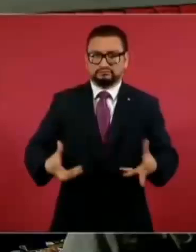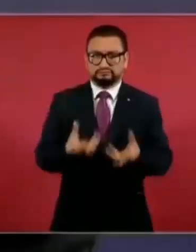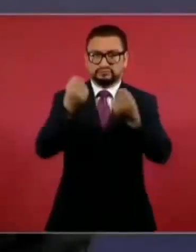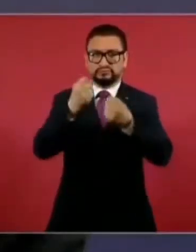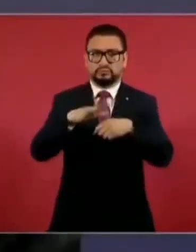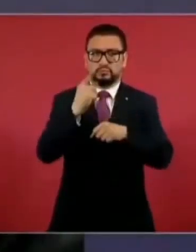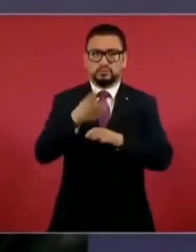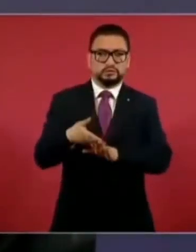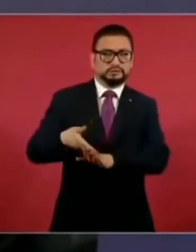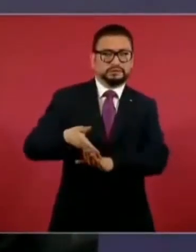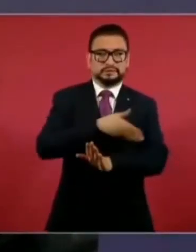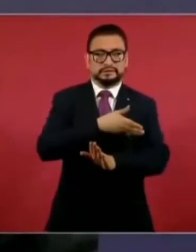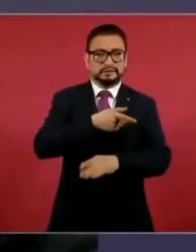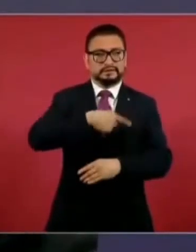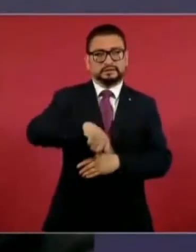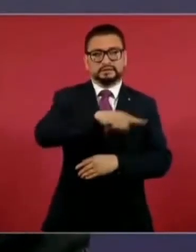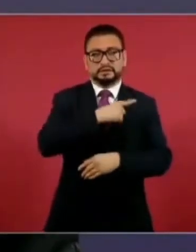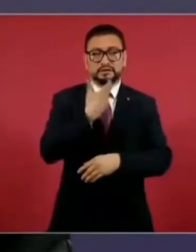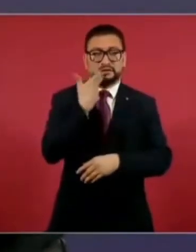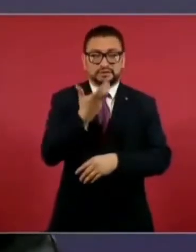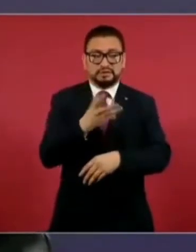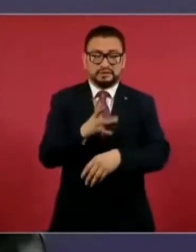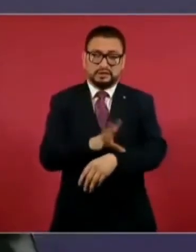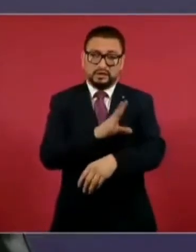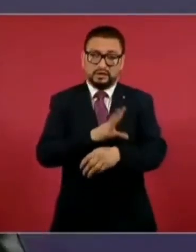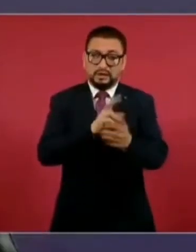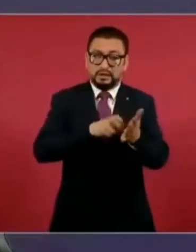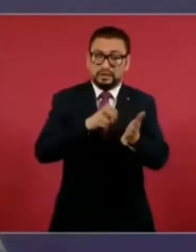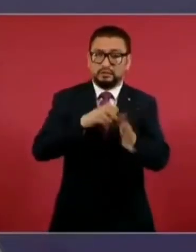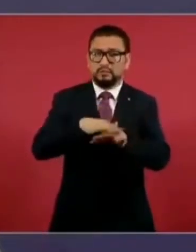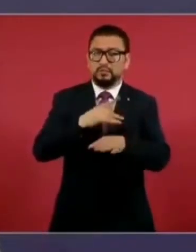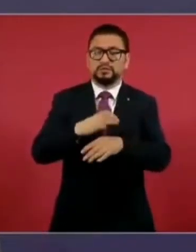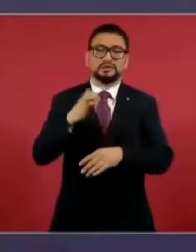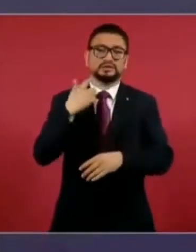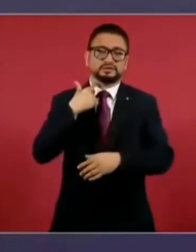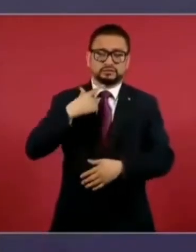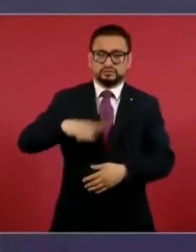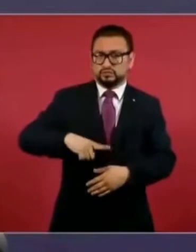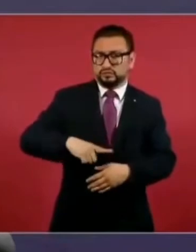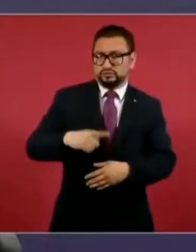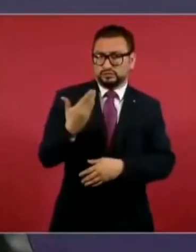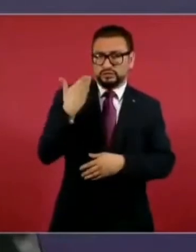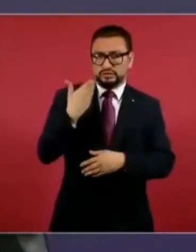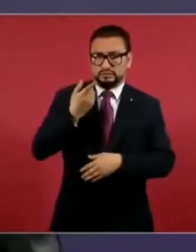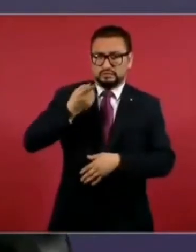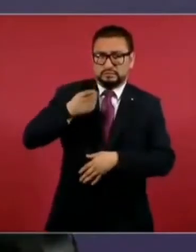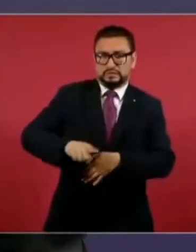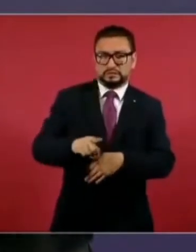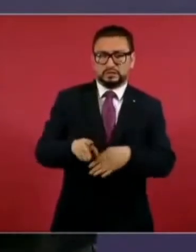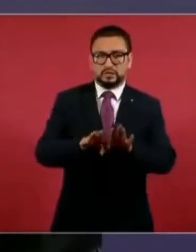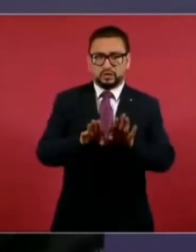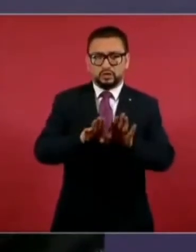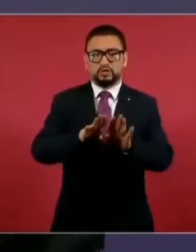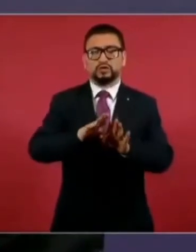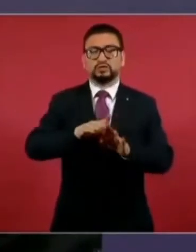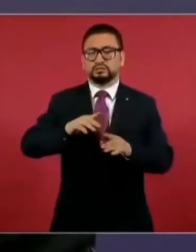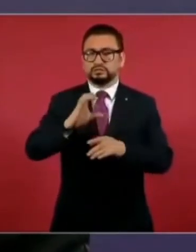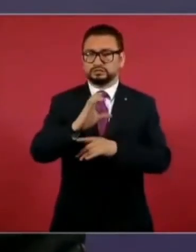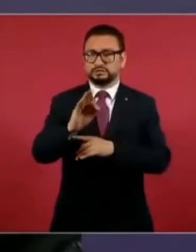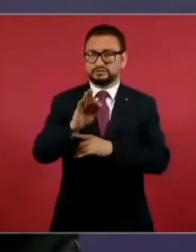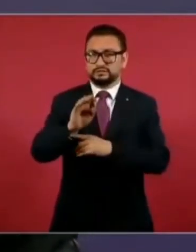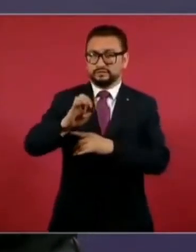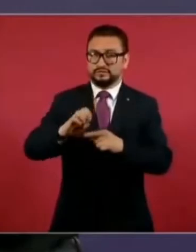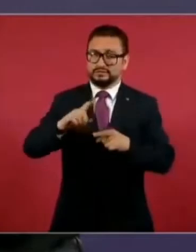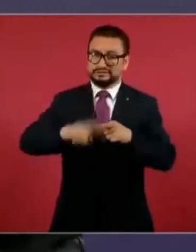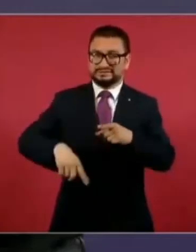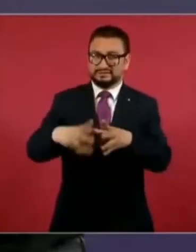reforma espuria, claudicación del gobierno anterior, decretando la rápida desaparición de la empresa